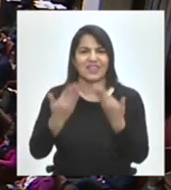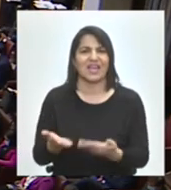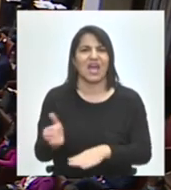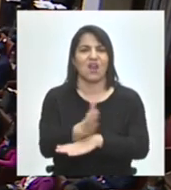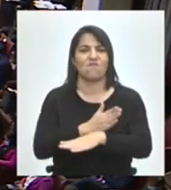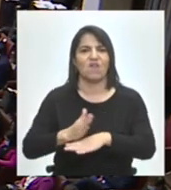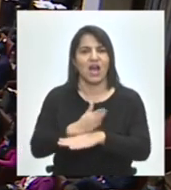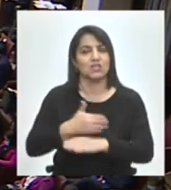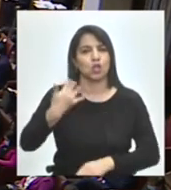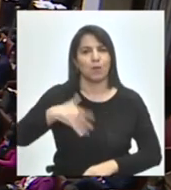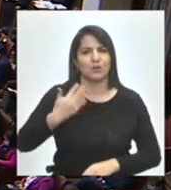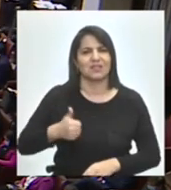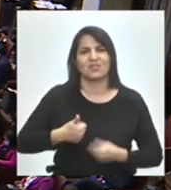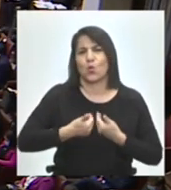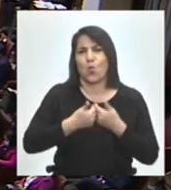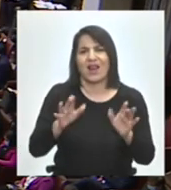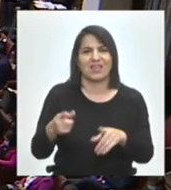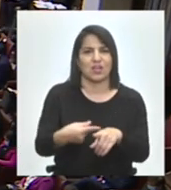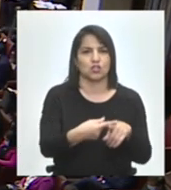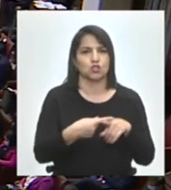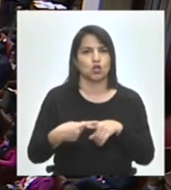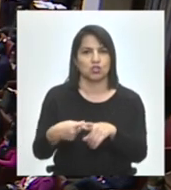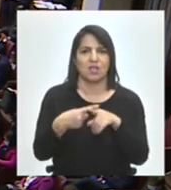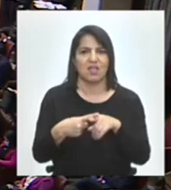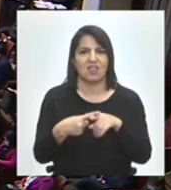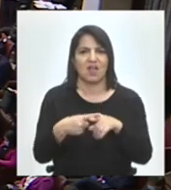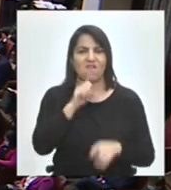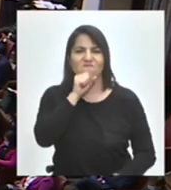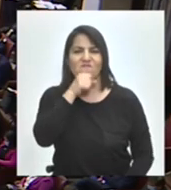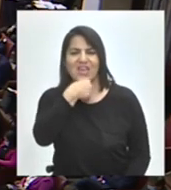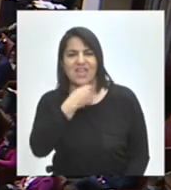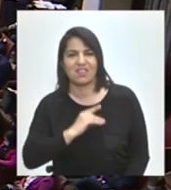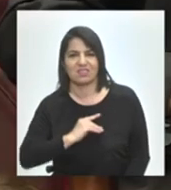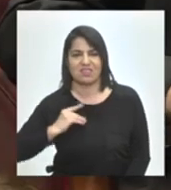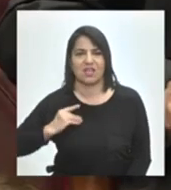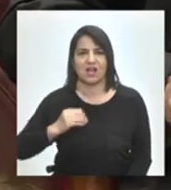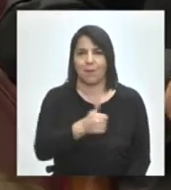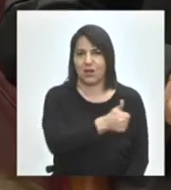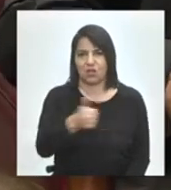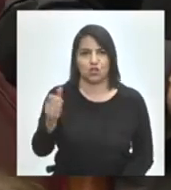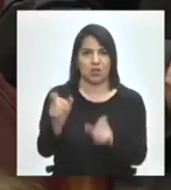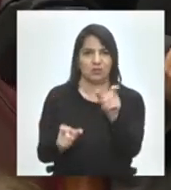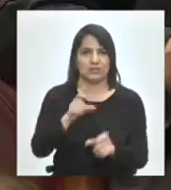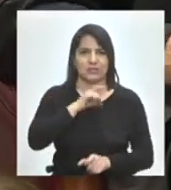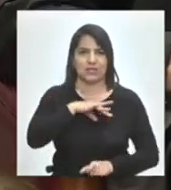elemental en cualquier sociedad como una vejez digna para todos nuestros compatriotas.